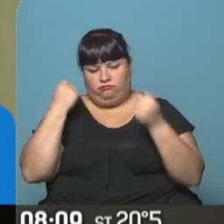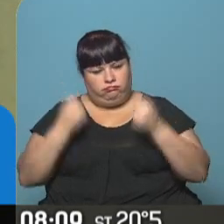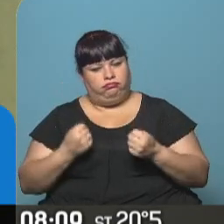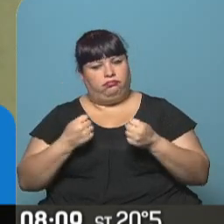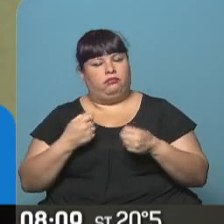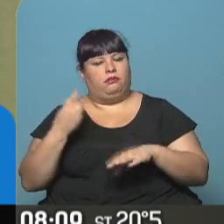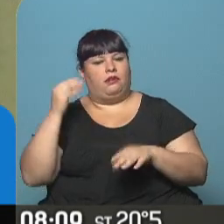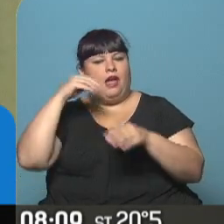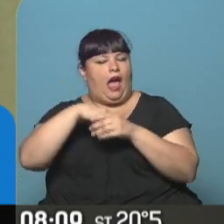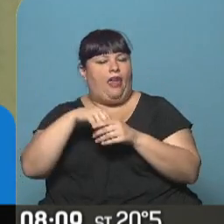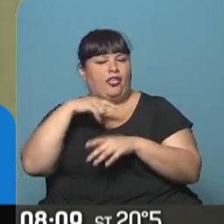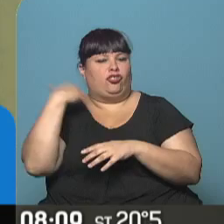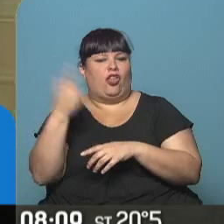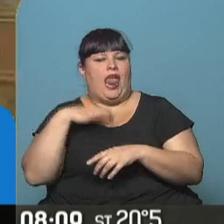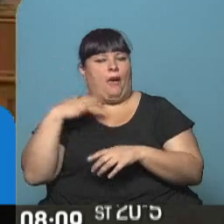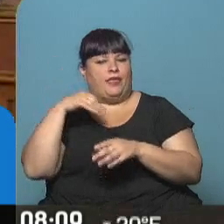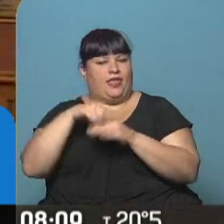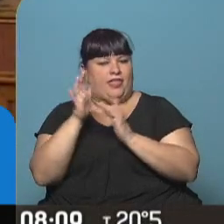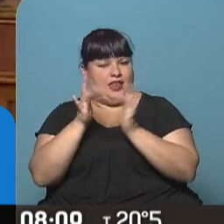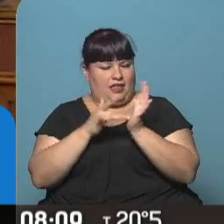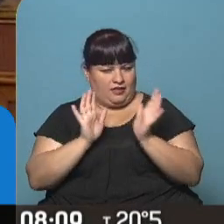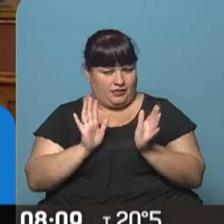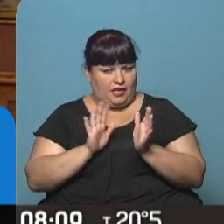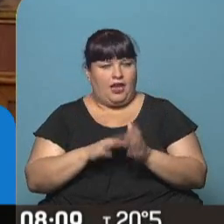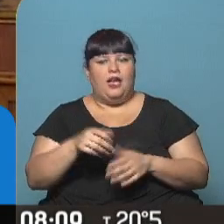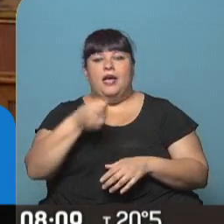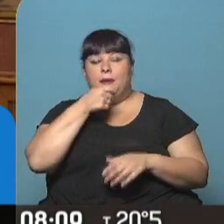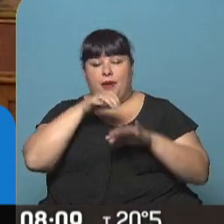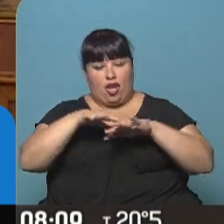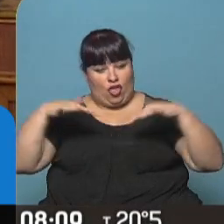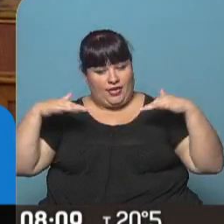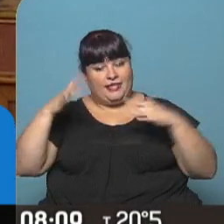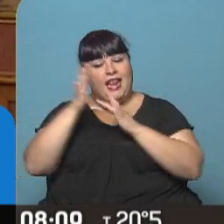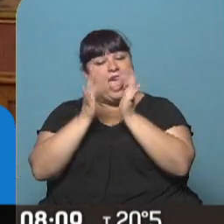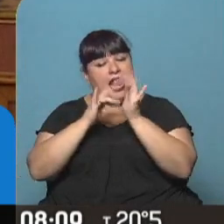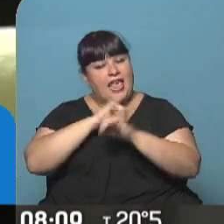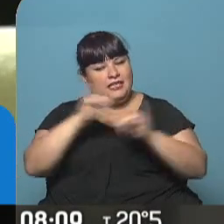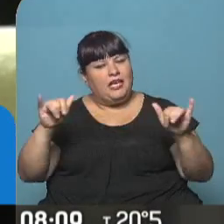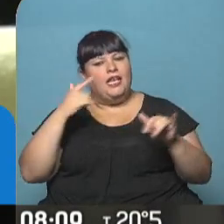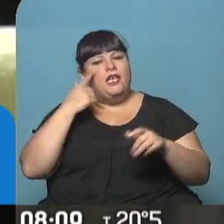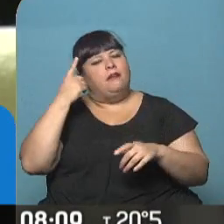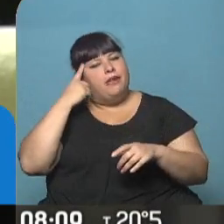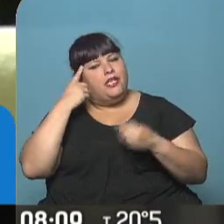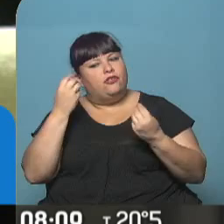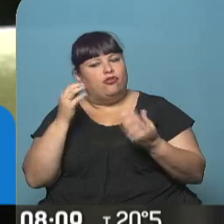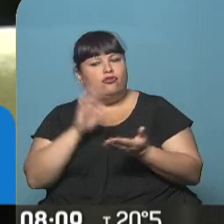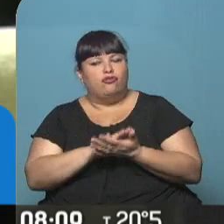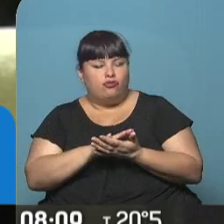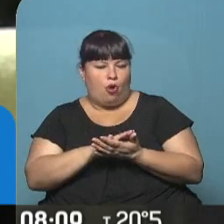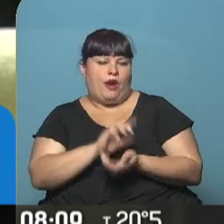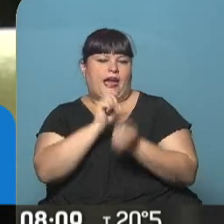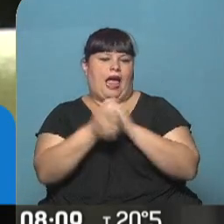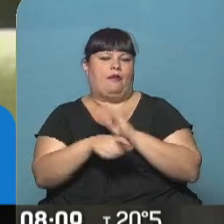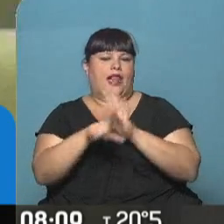al interno de la vida de la Iglesia. En la conferencia, el Episcopado dio una primera reflexión sobre la